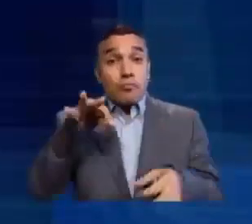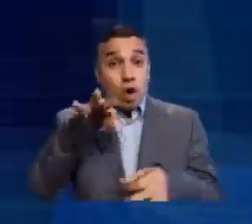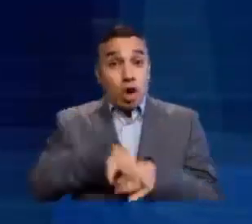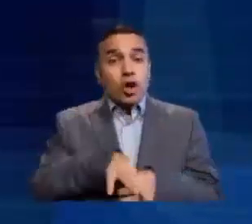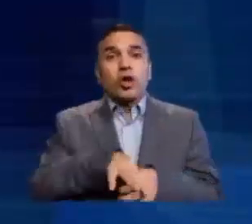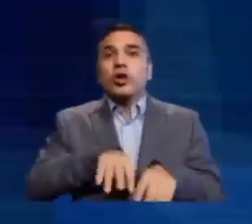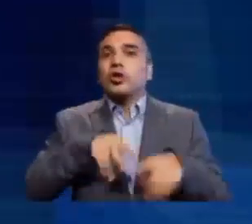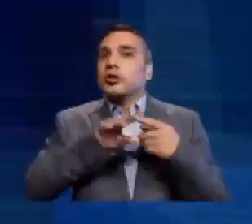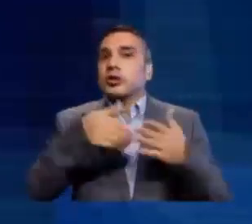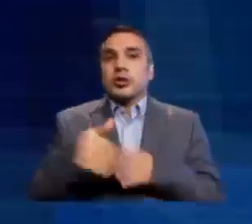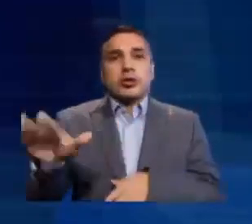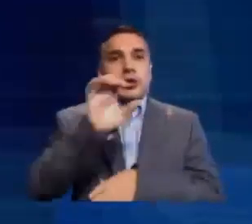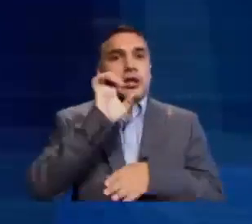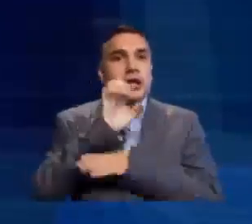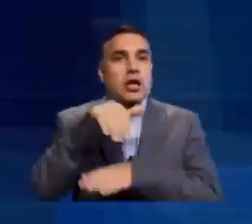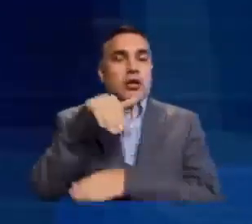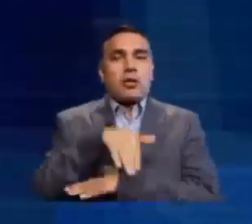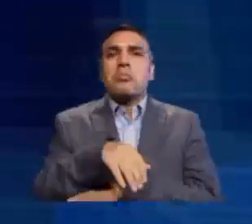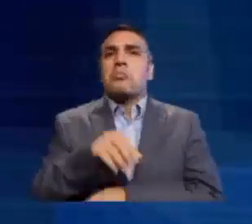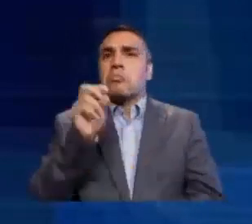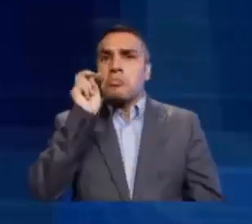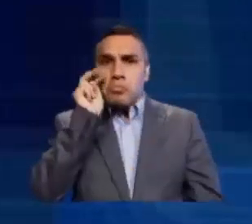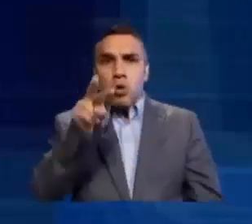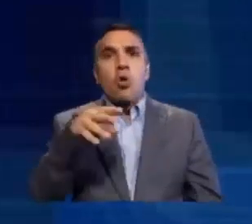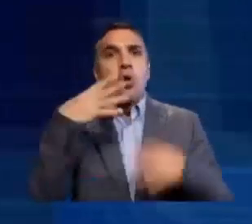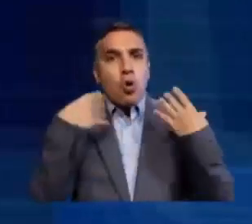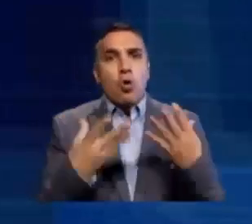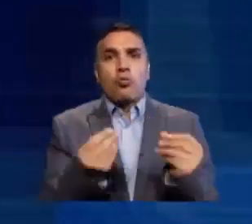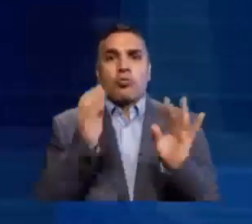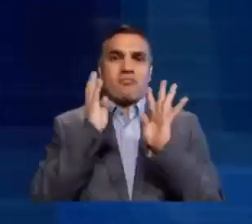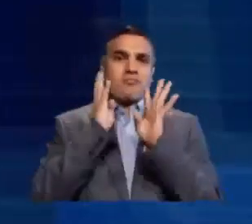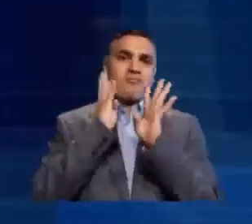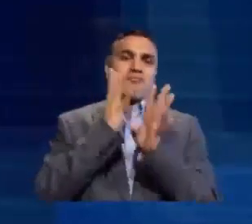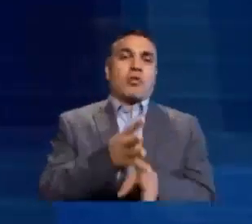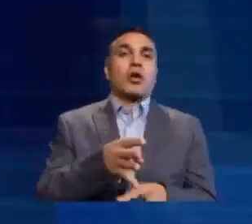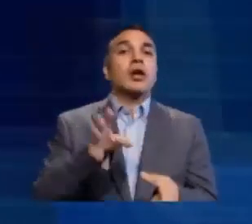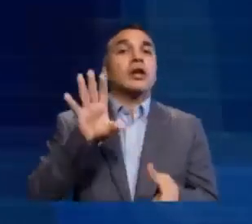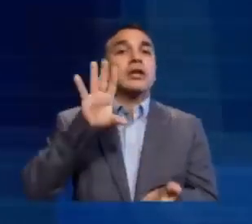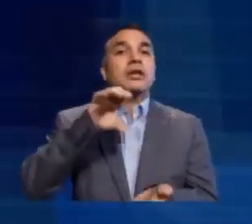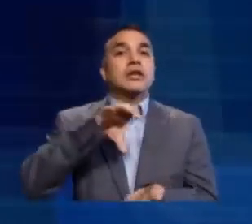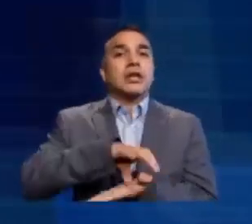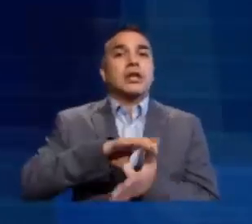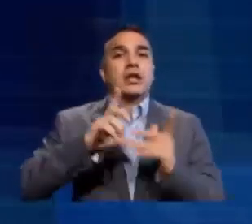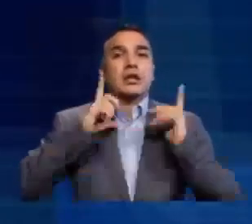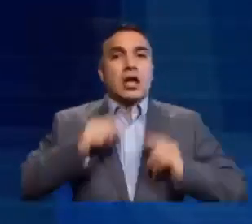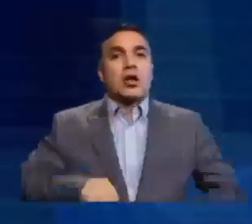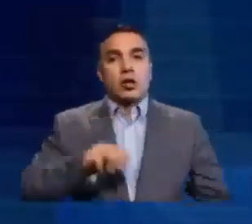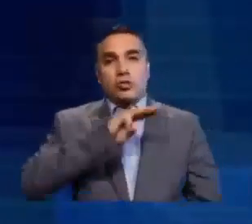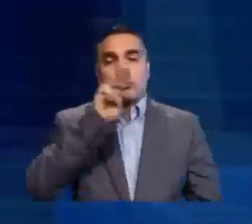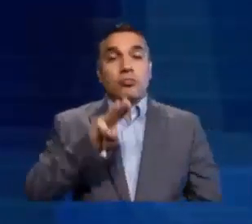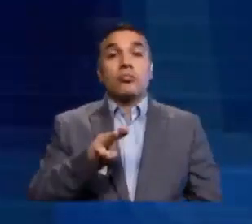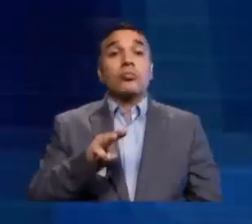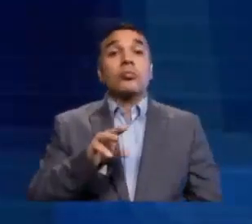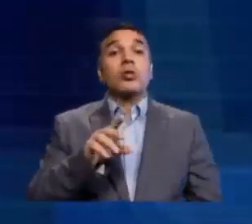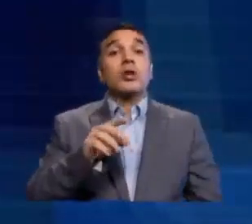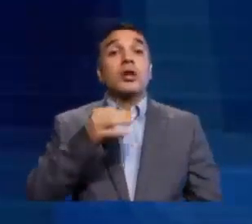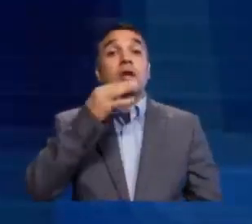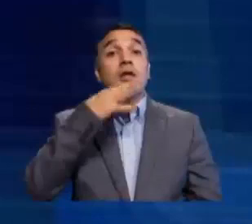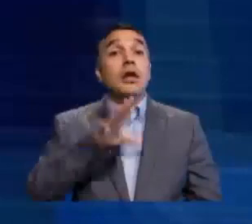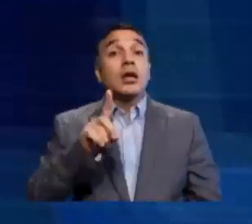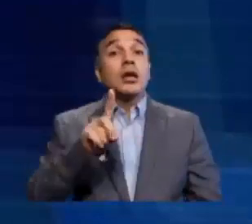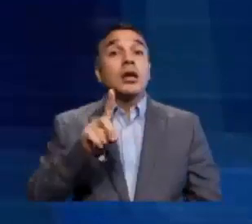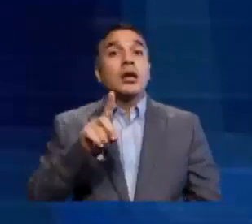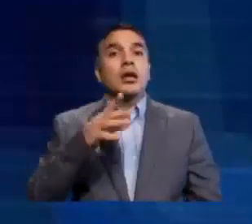a escala nacional. Se evidenció una gran concurrencia en los centros de salud. Las pruebas, les recordamos,